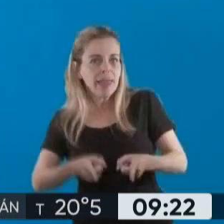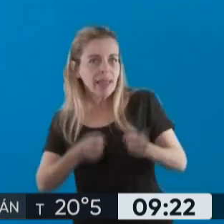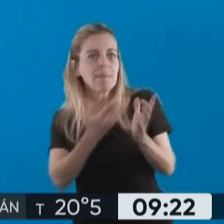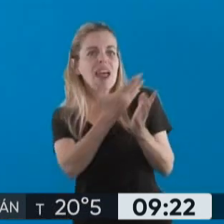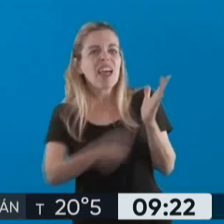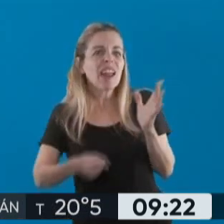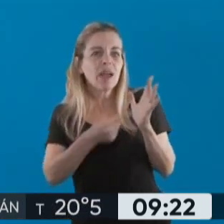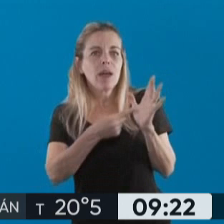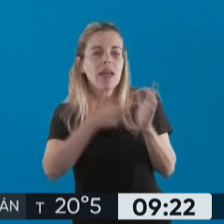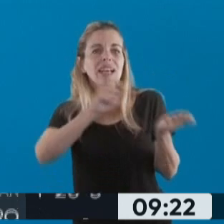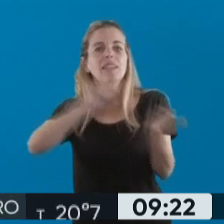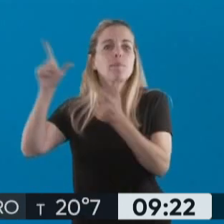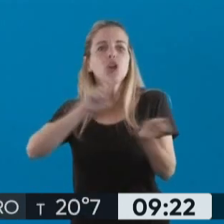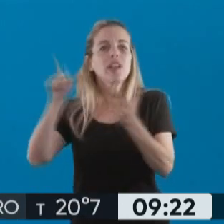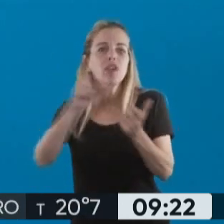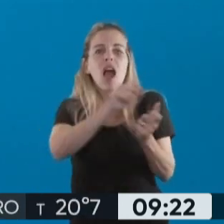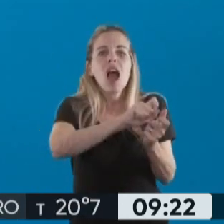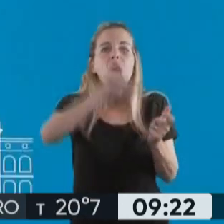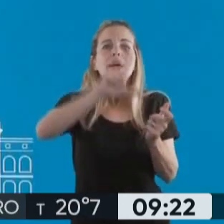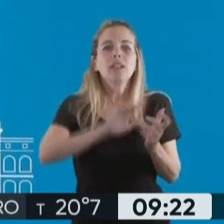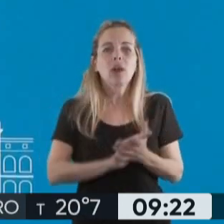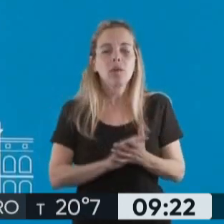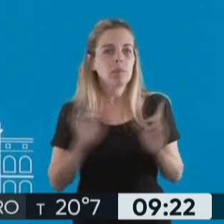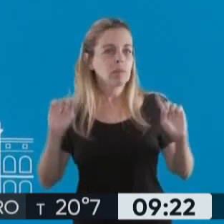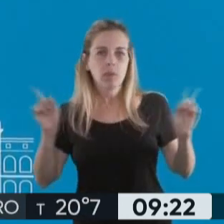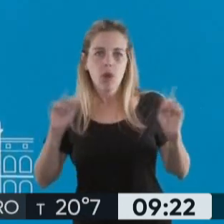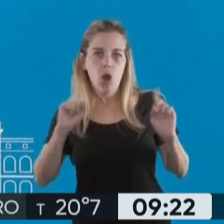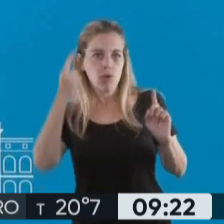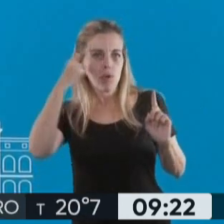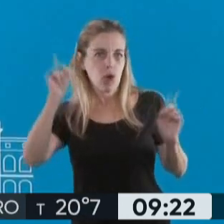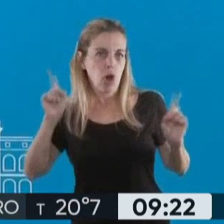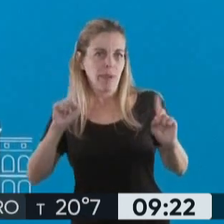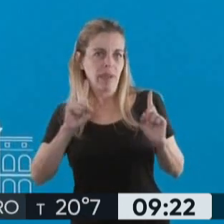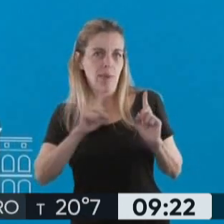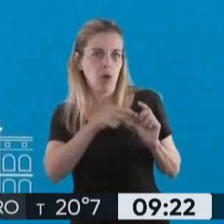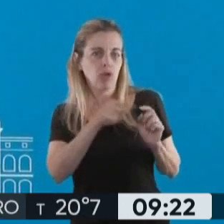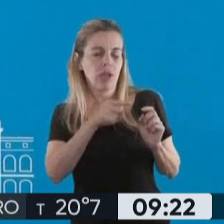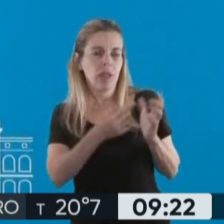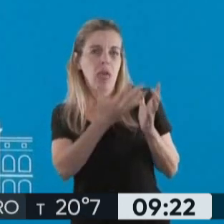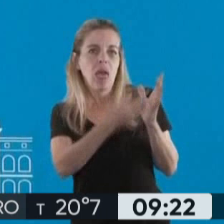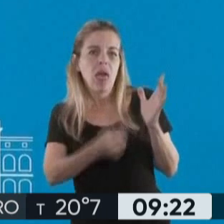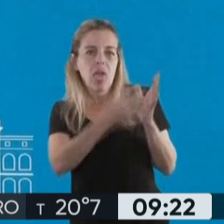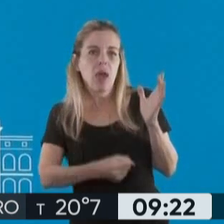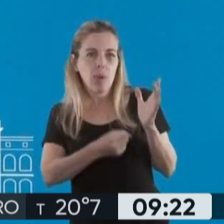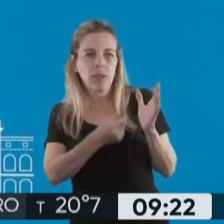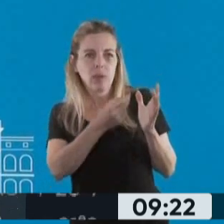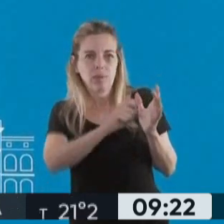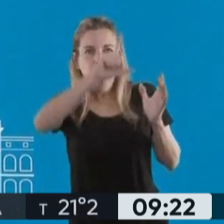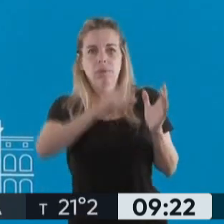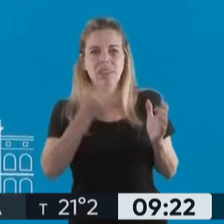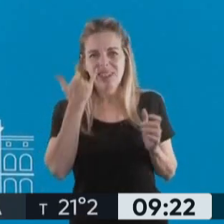las exportaciones? Gracias. No pensamos en un aumento generalizado a las las retenciones, eso ya lo